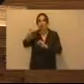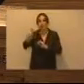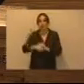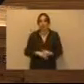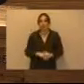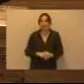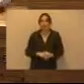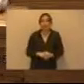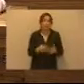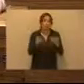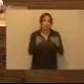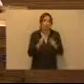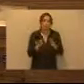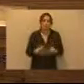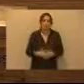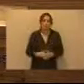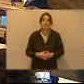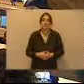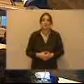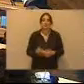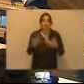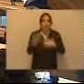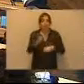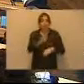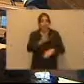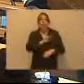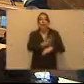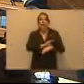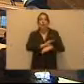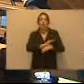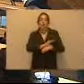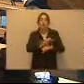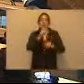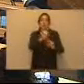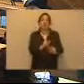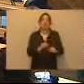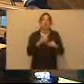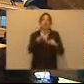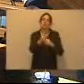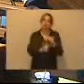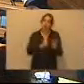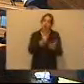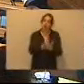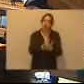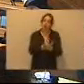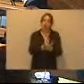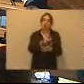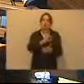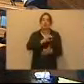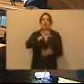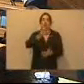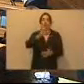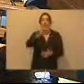2011. Muchas gracias. Gracias, señor consejero. Para el turno de réplica tiene de nuevo la palabra el señor Fernández Vilanova.